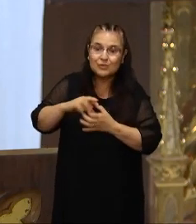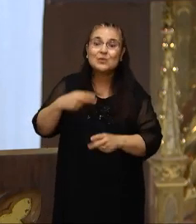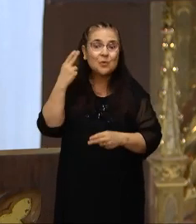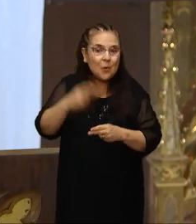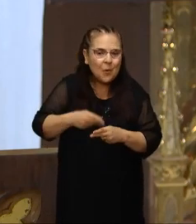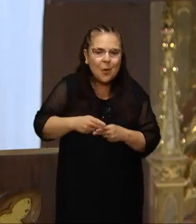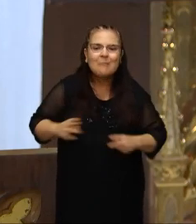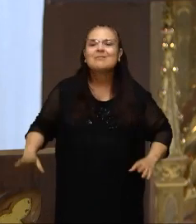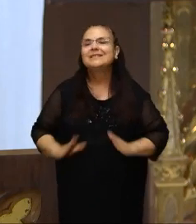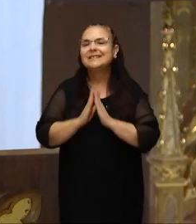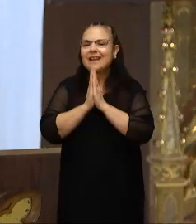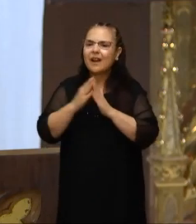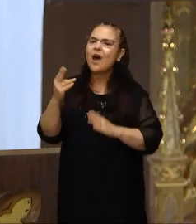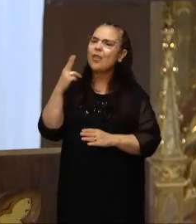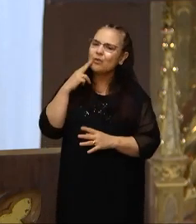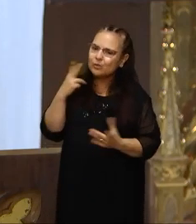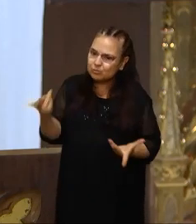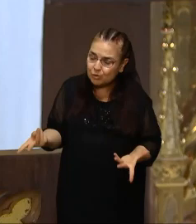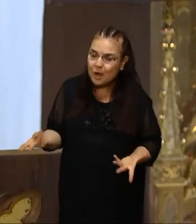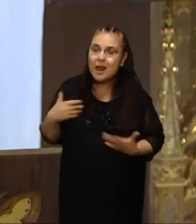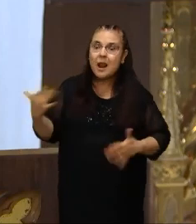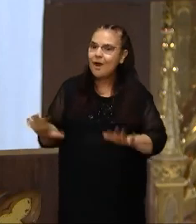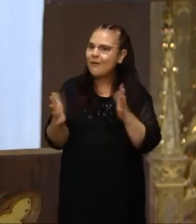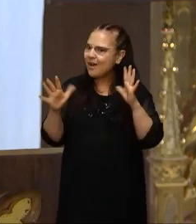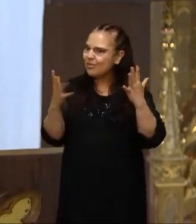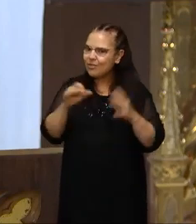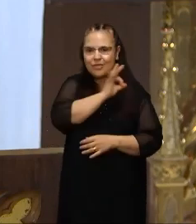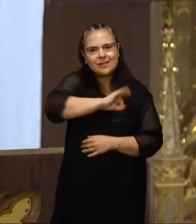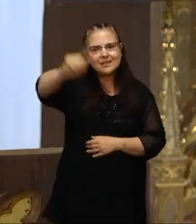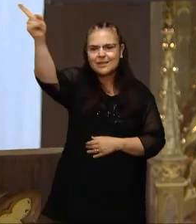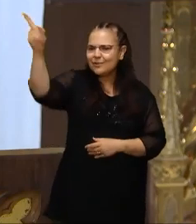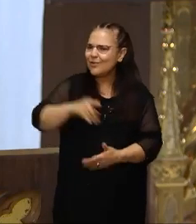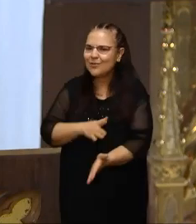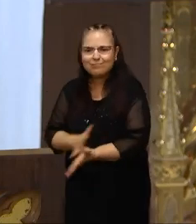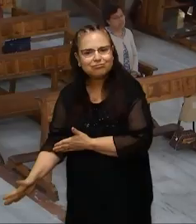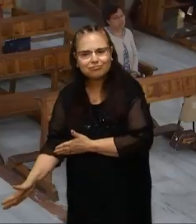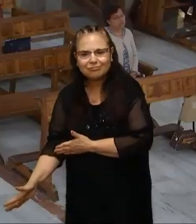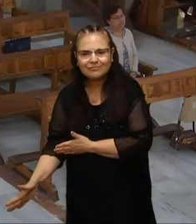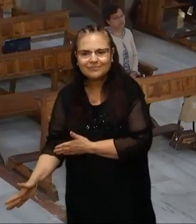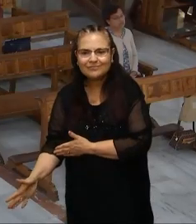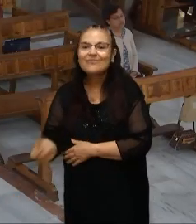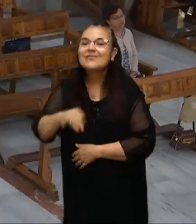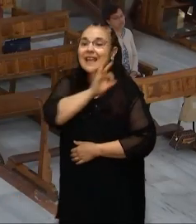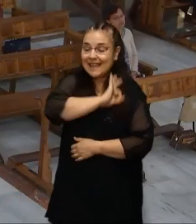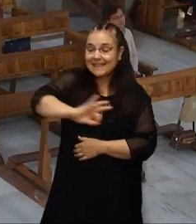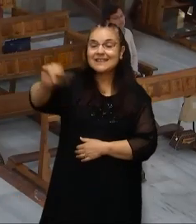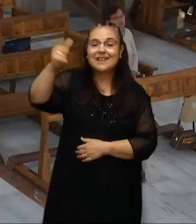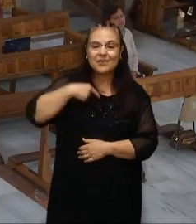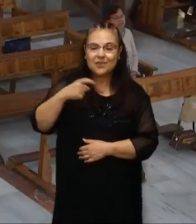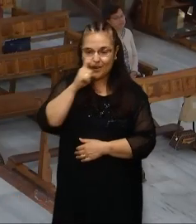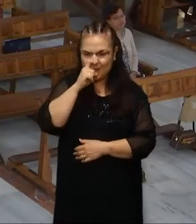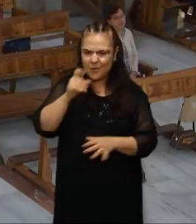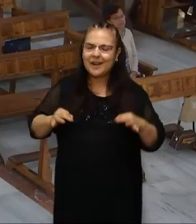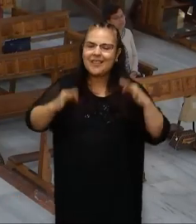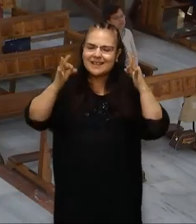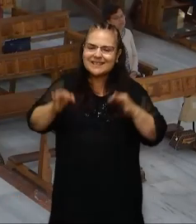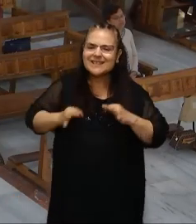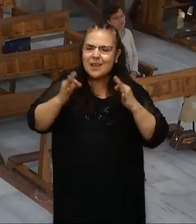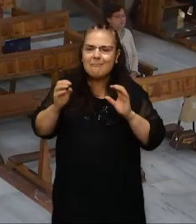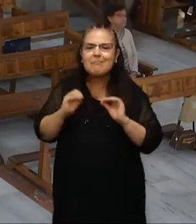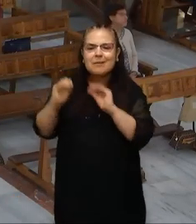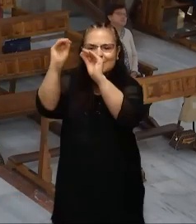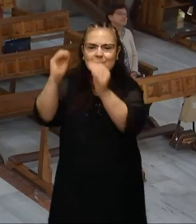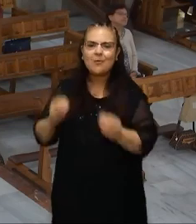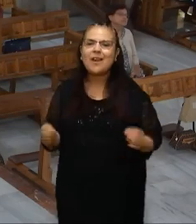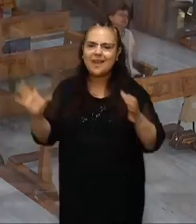es sagrado y temible. La alabanza del Señor dura por siempre. El Señor recuerda siempre su